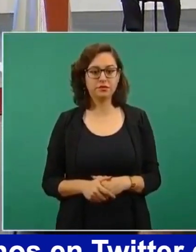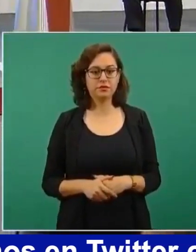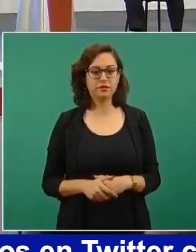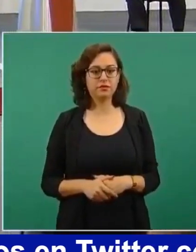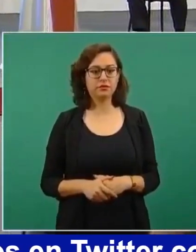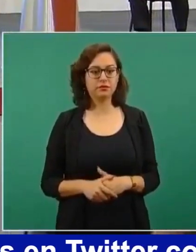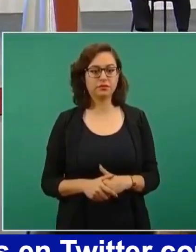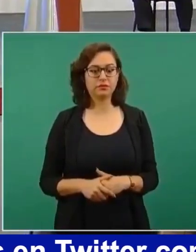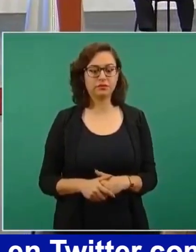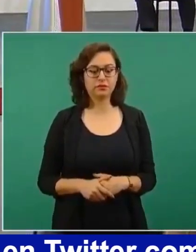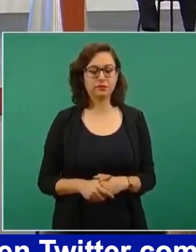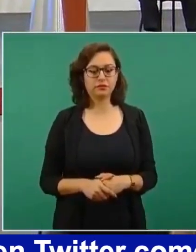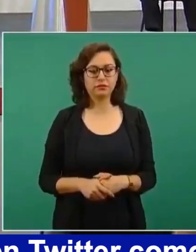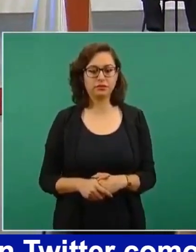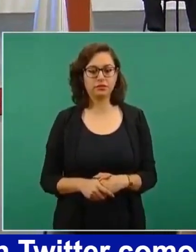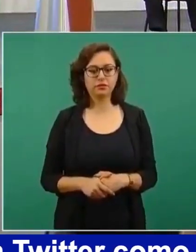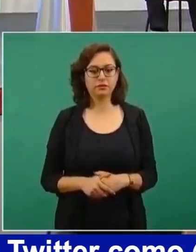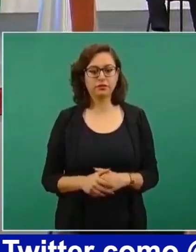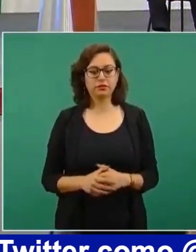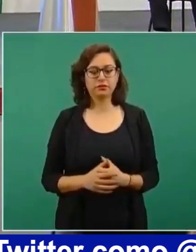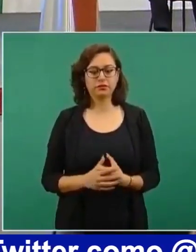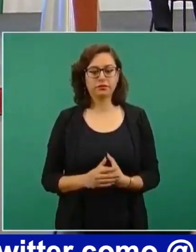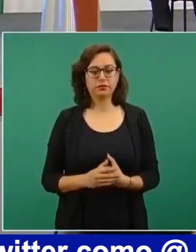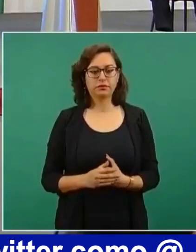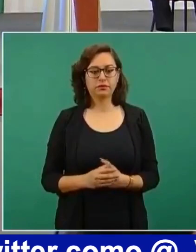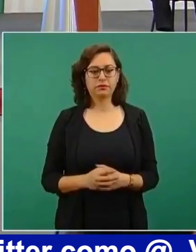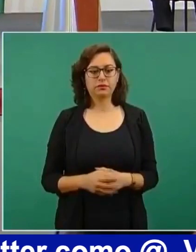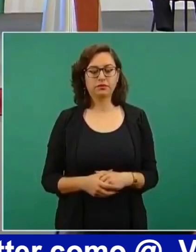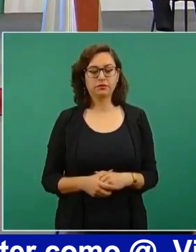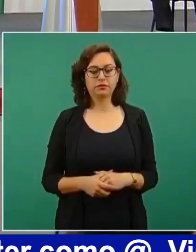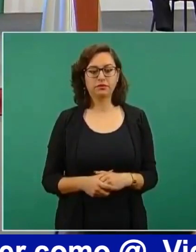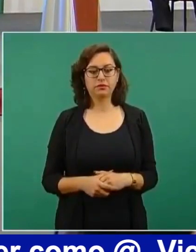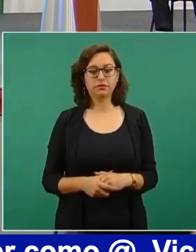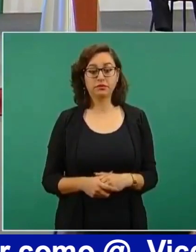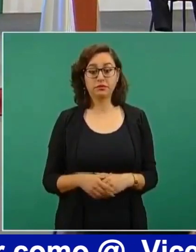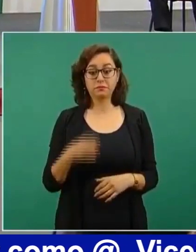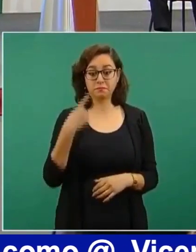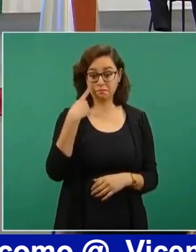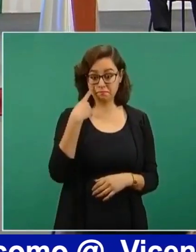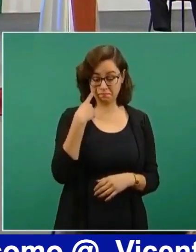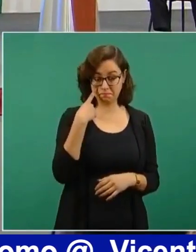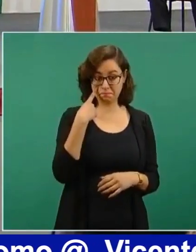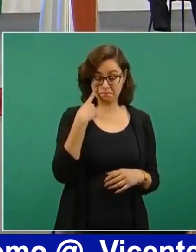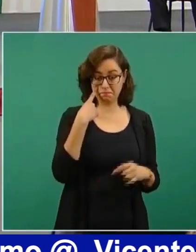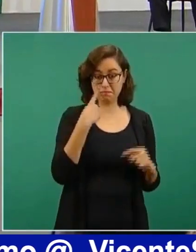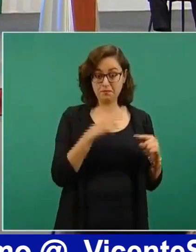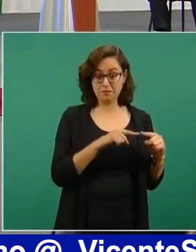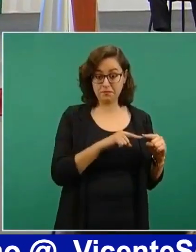Mire cómo fue creciendo.